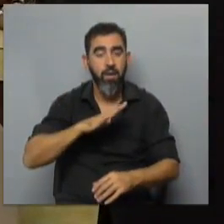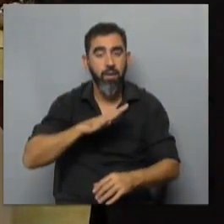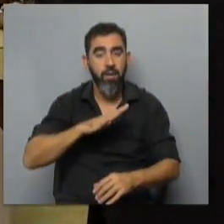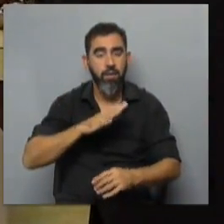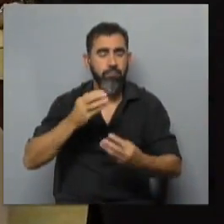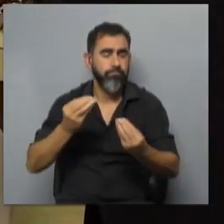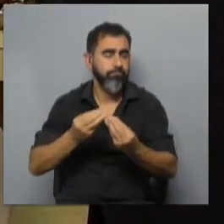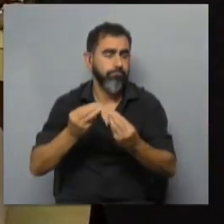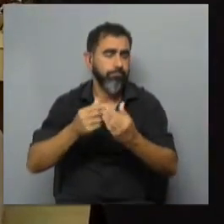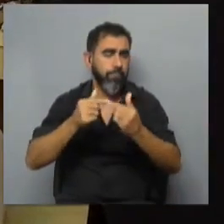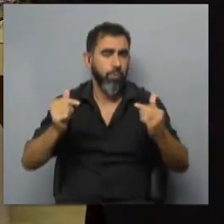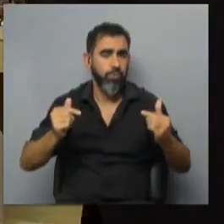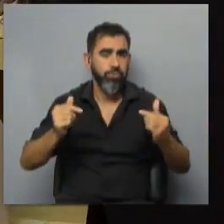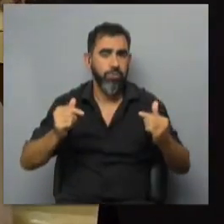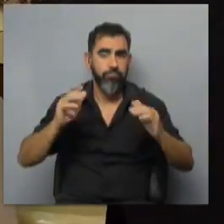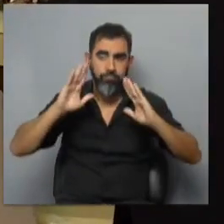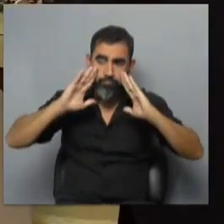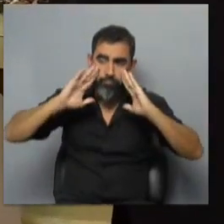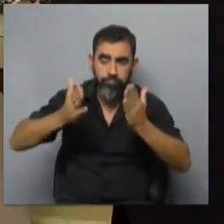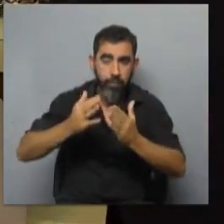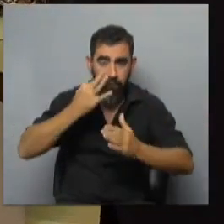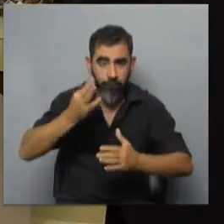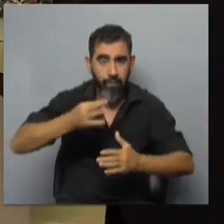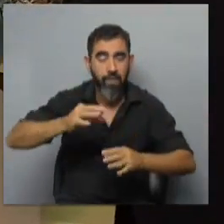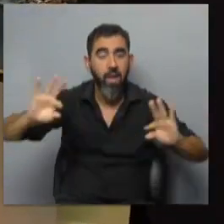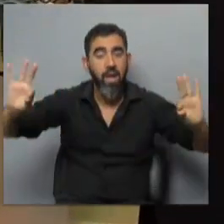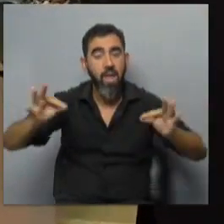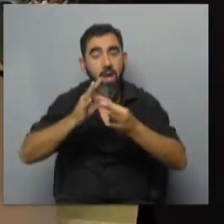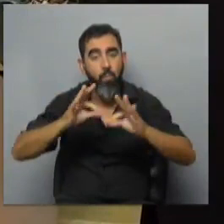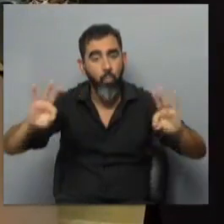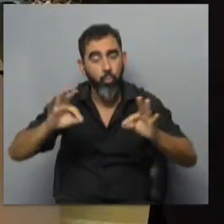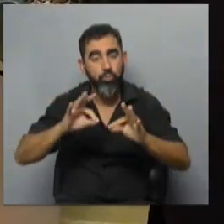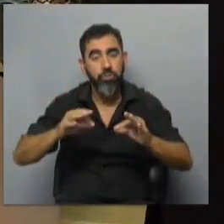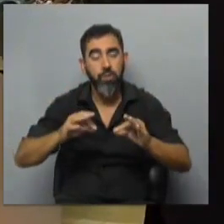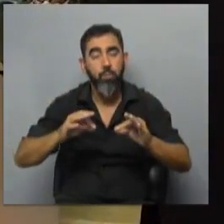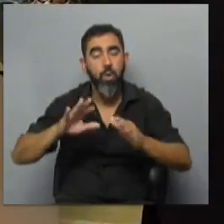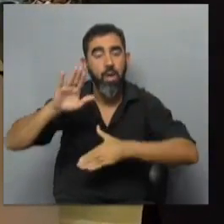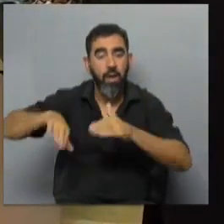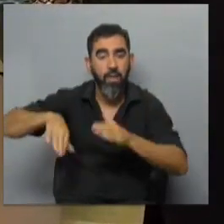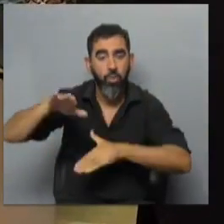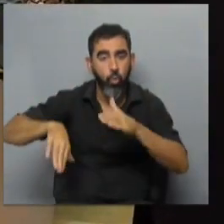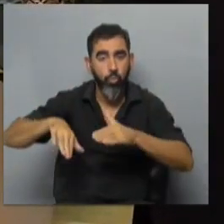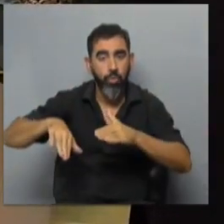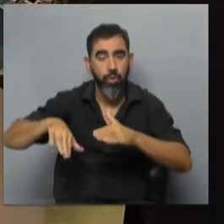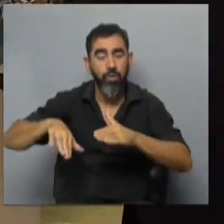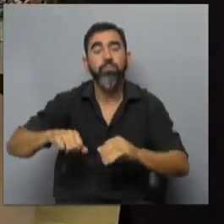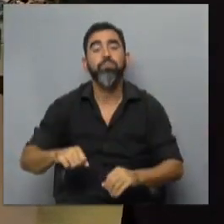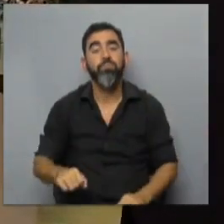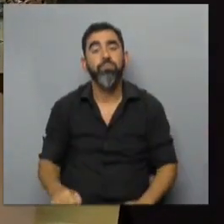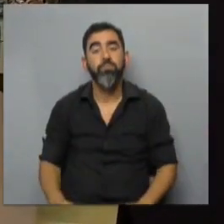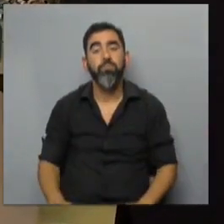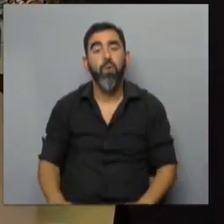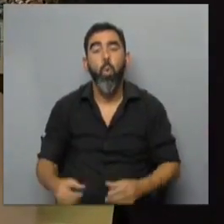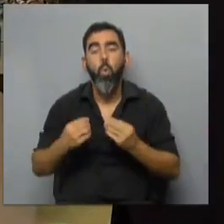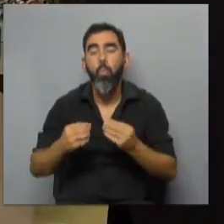infinitamente abocándonos algo que realmente la música lo que es a través de la percusión a donde llegamos a los estados